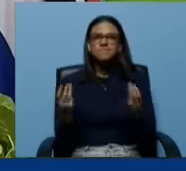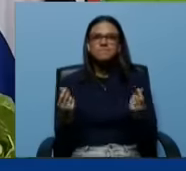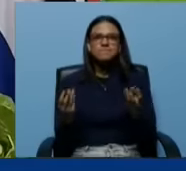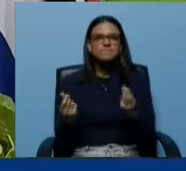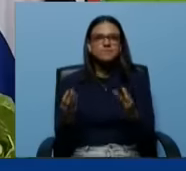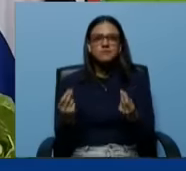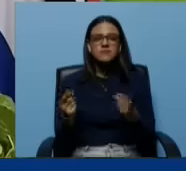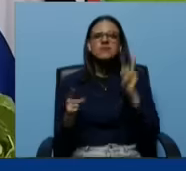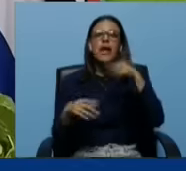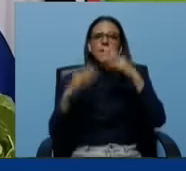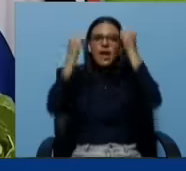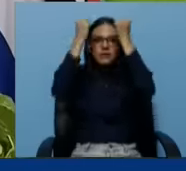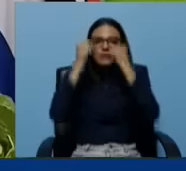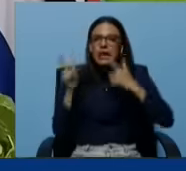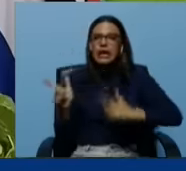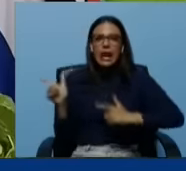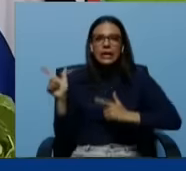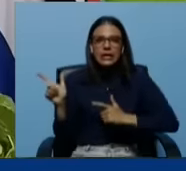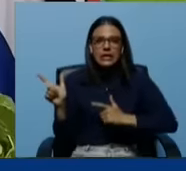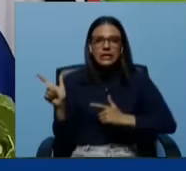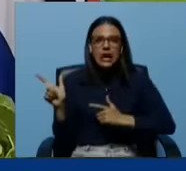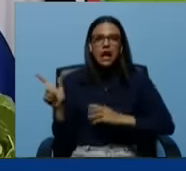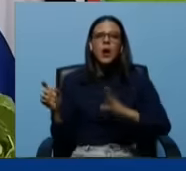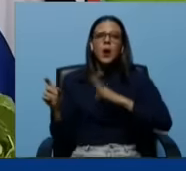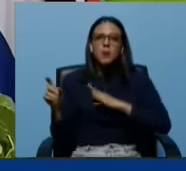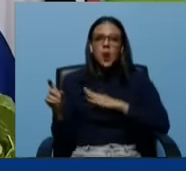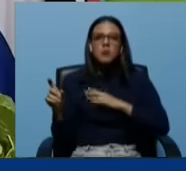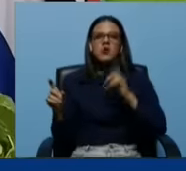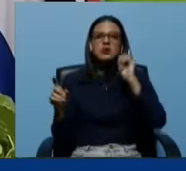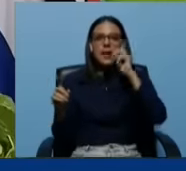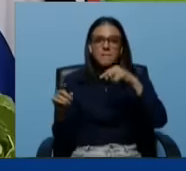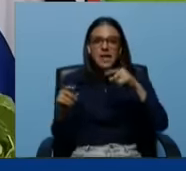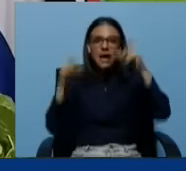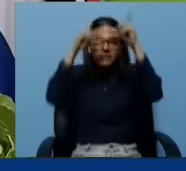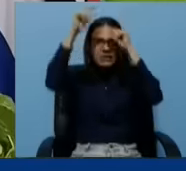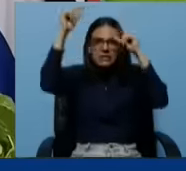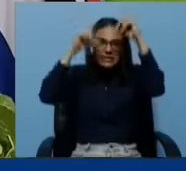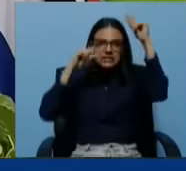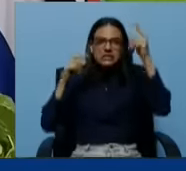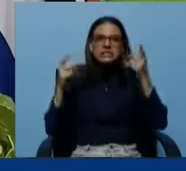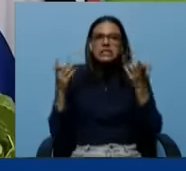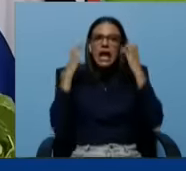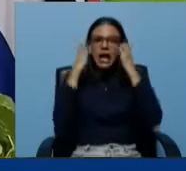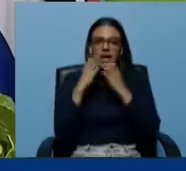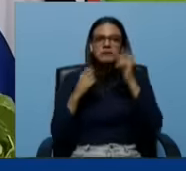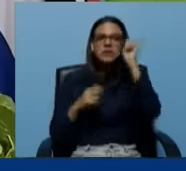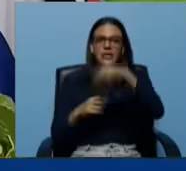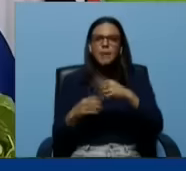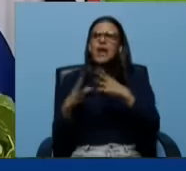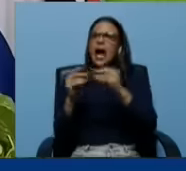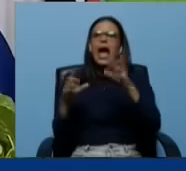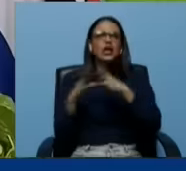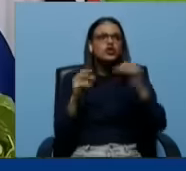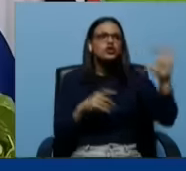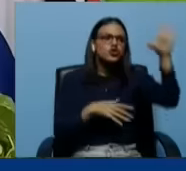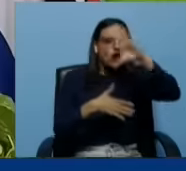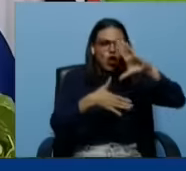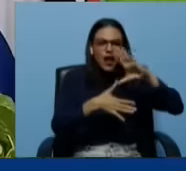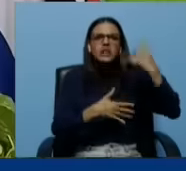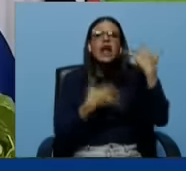la guerrilla del Che, en Bolivia, o sea, por toda América Latina habían guerrillas,